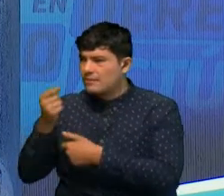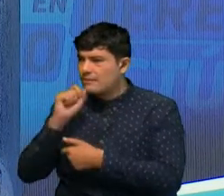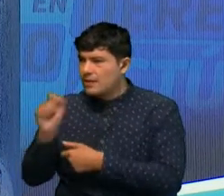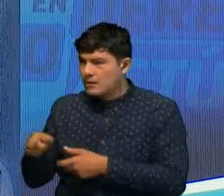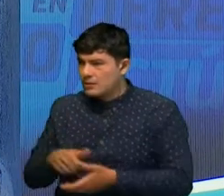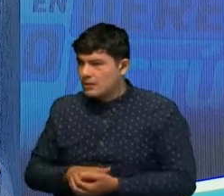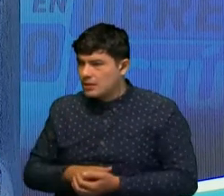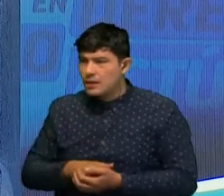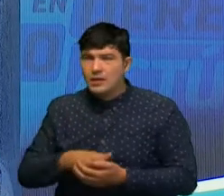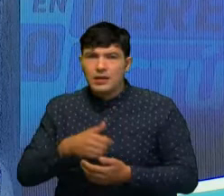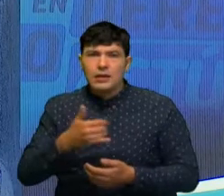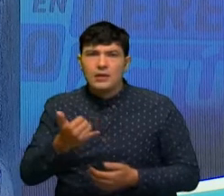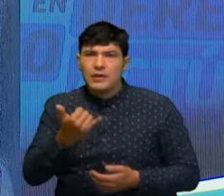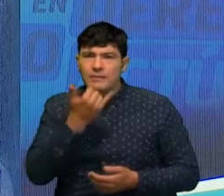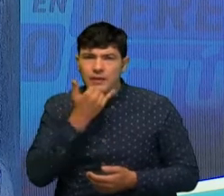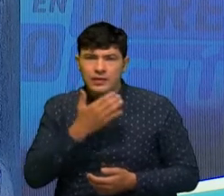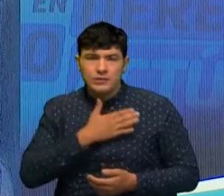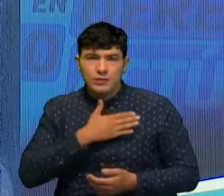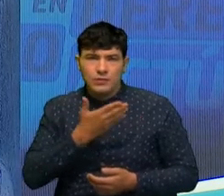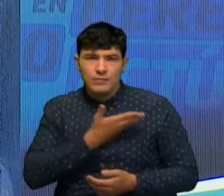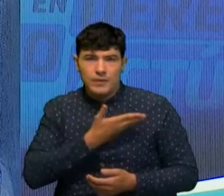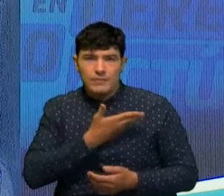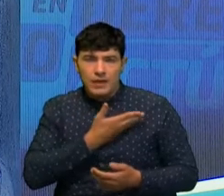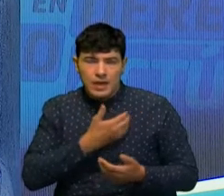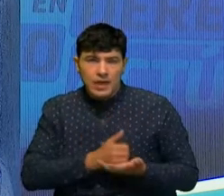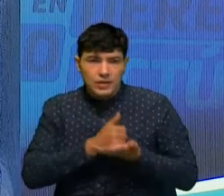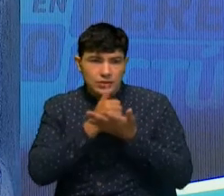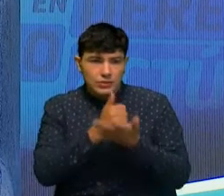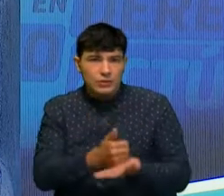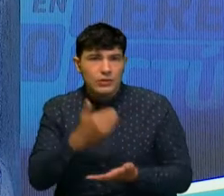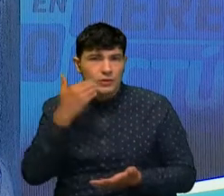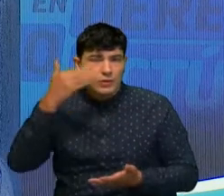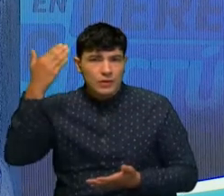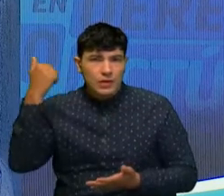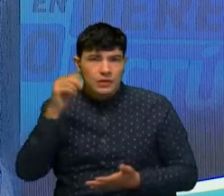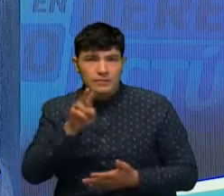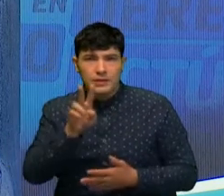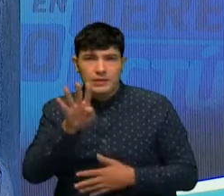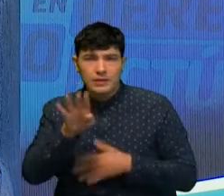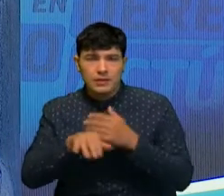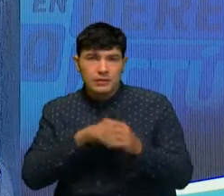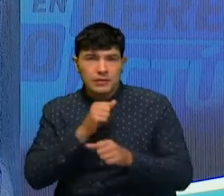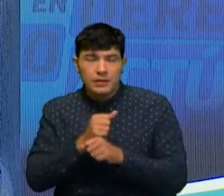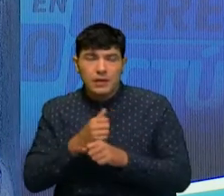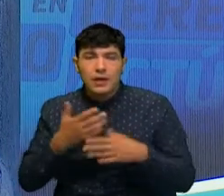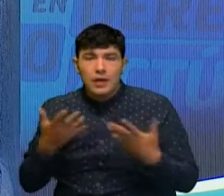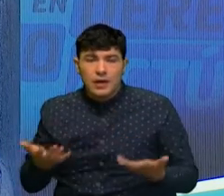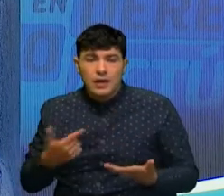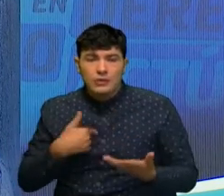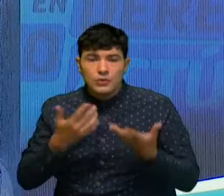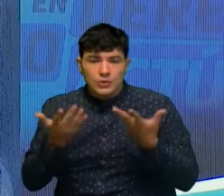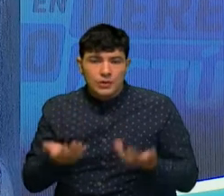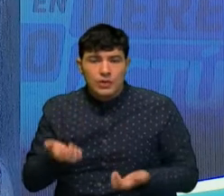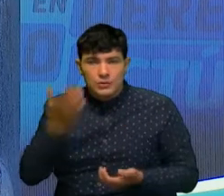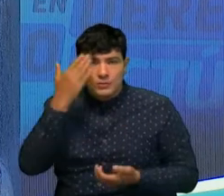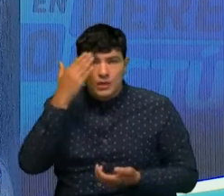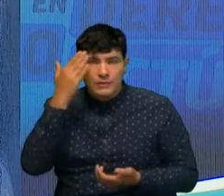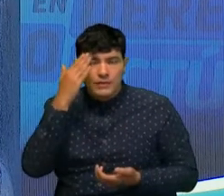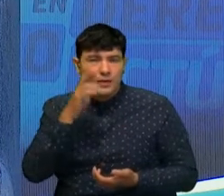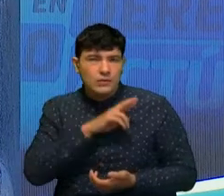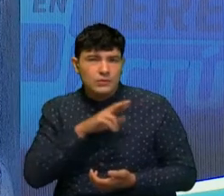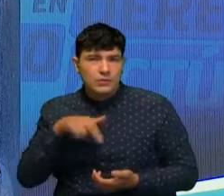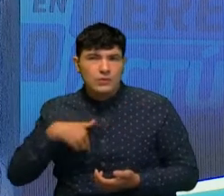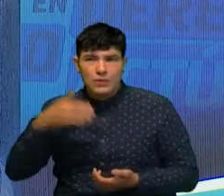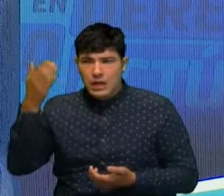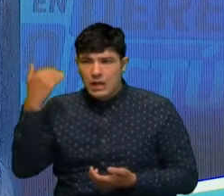merced, lo que pasa es que yo soy madre comunitaria hace 24 años. Sí. Entonces yo quisiera saber, pues nosotros hace como